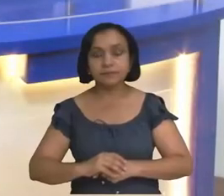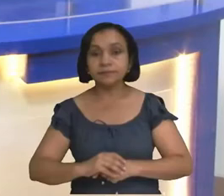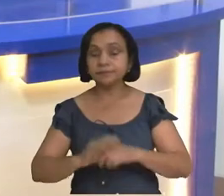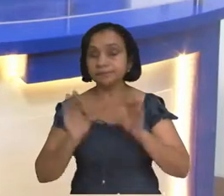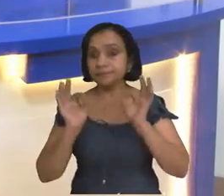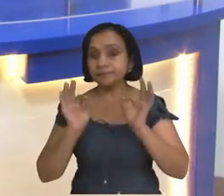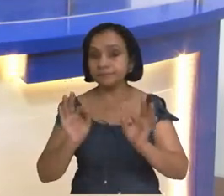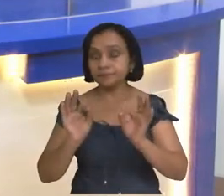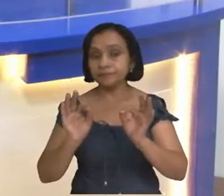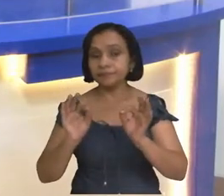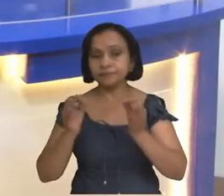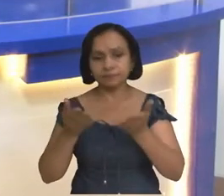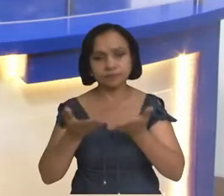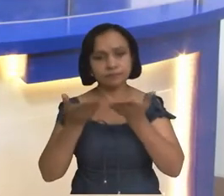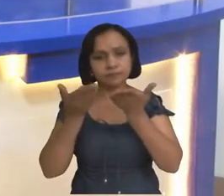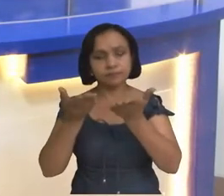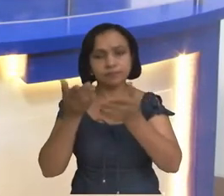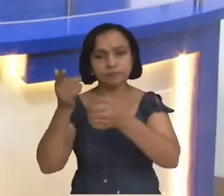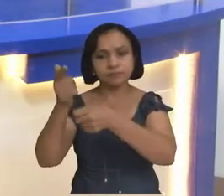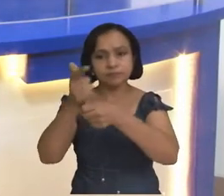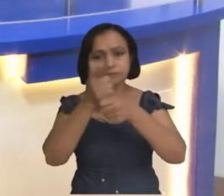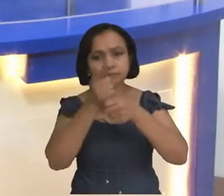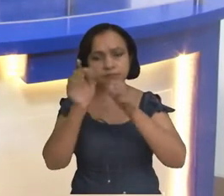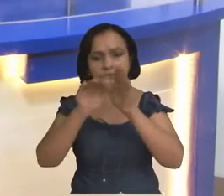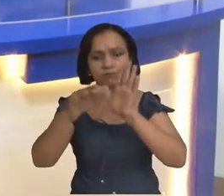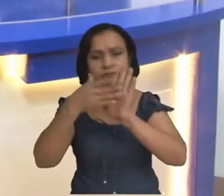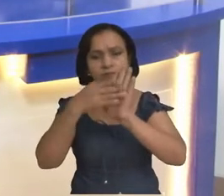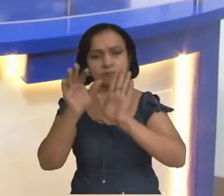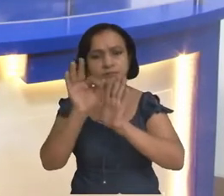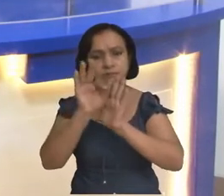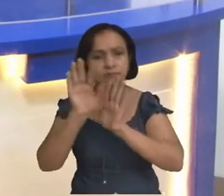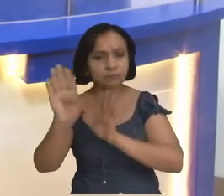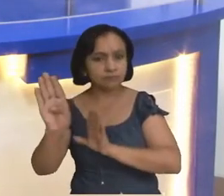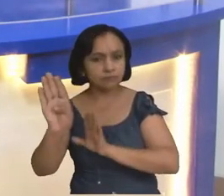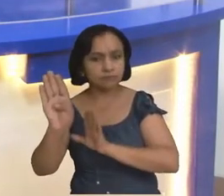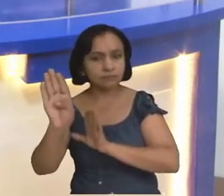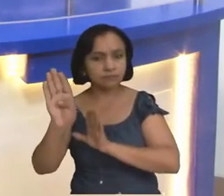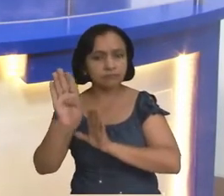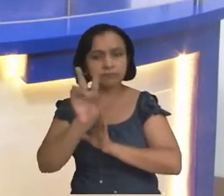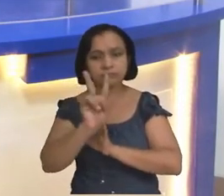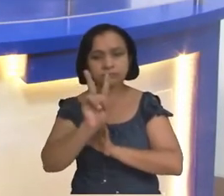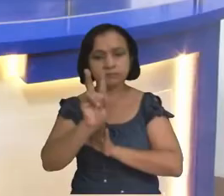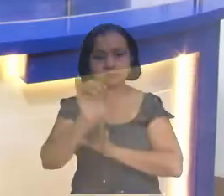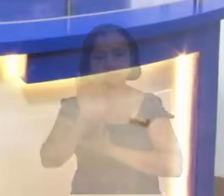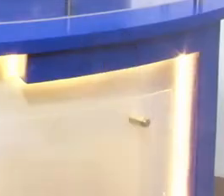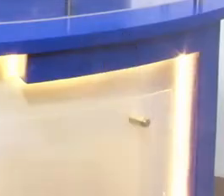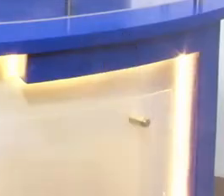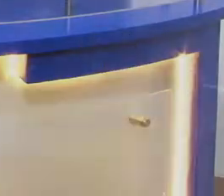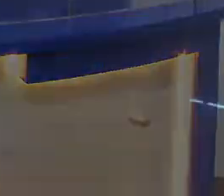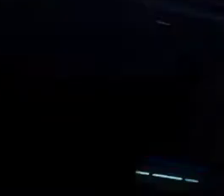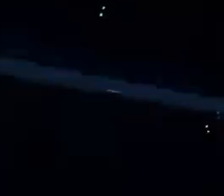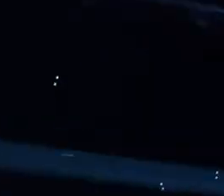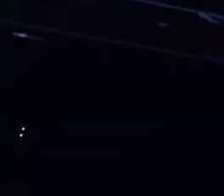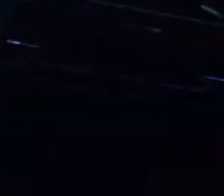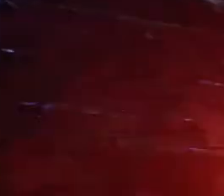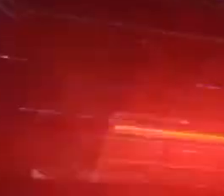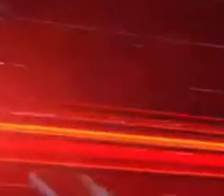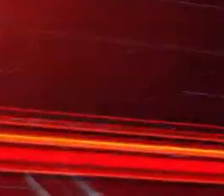Bien, y ahora es momento de presentarle los videos más populares de las redes sociales en el segmento Lo Viral.